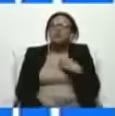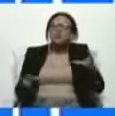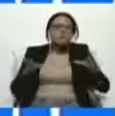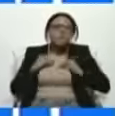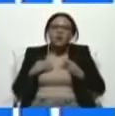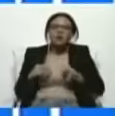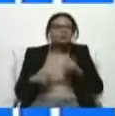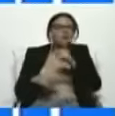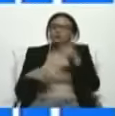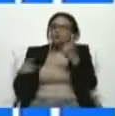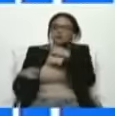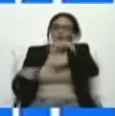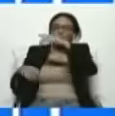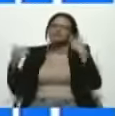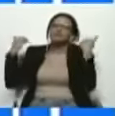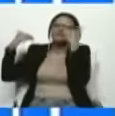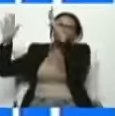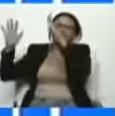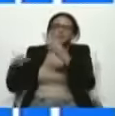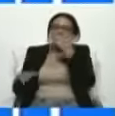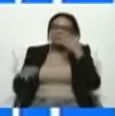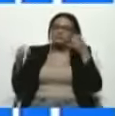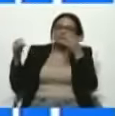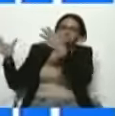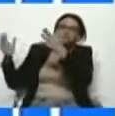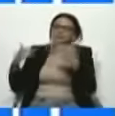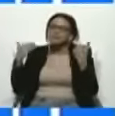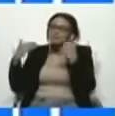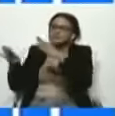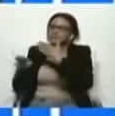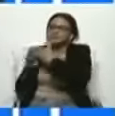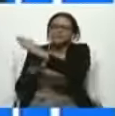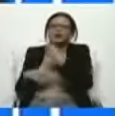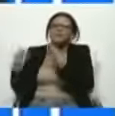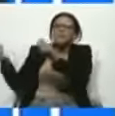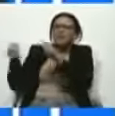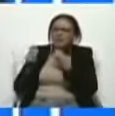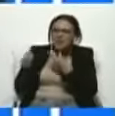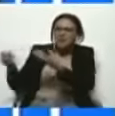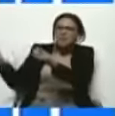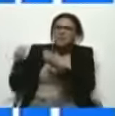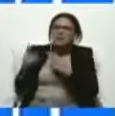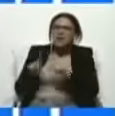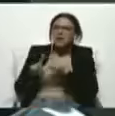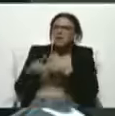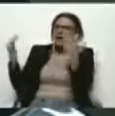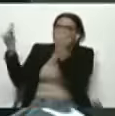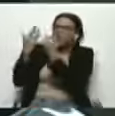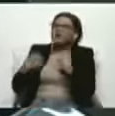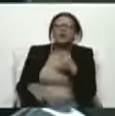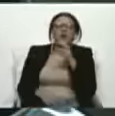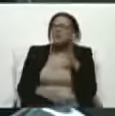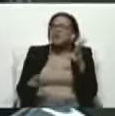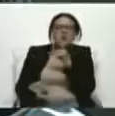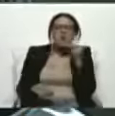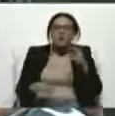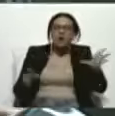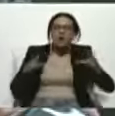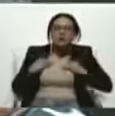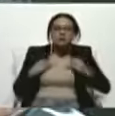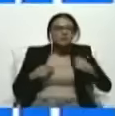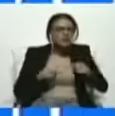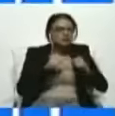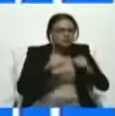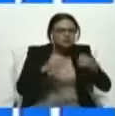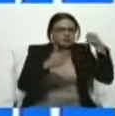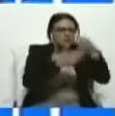a esas tentaciones, todo el tiempo, que ya daban risa, eran risibles. Cada ladrón juzga por su condición.